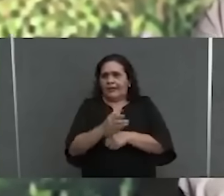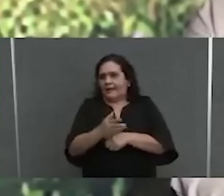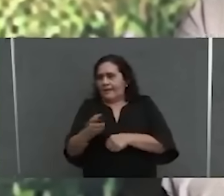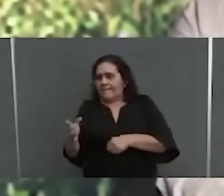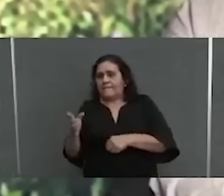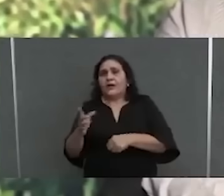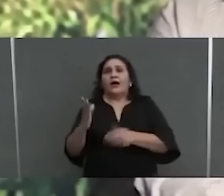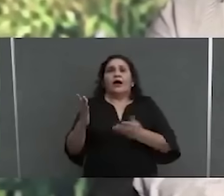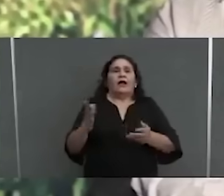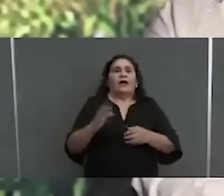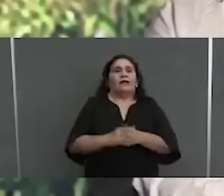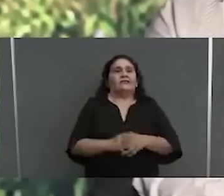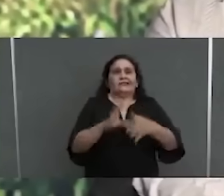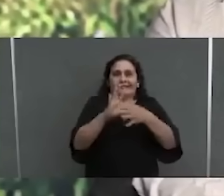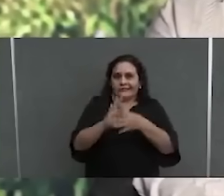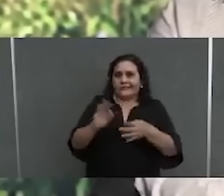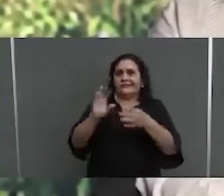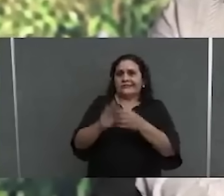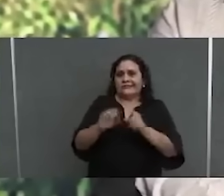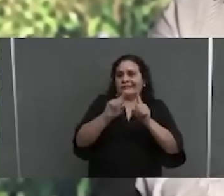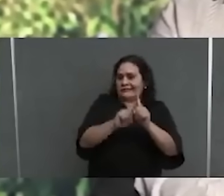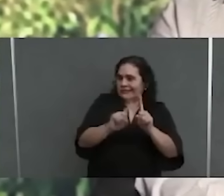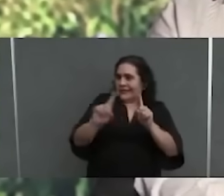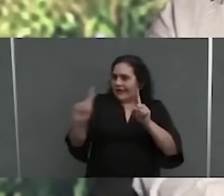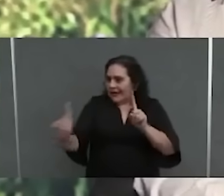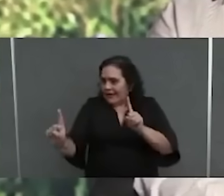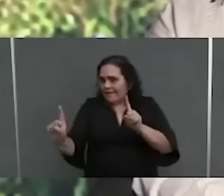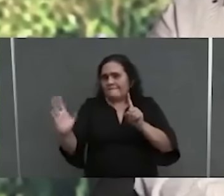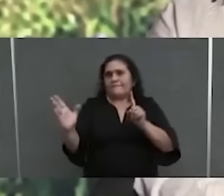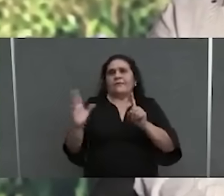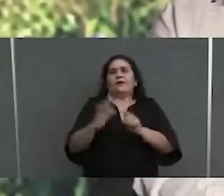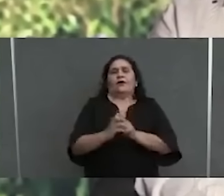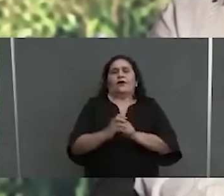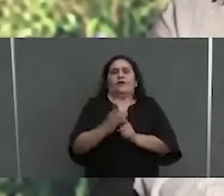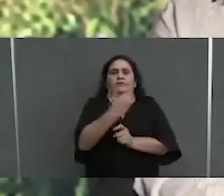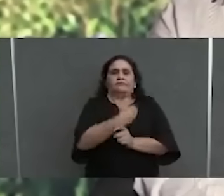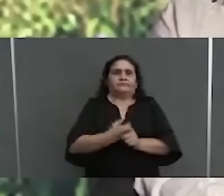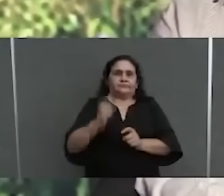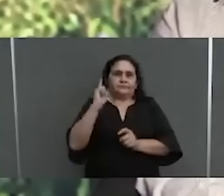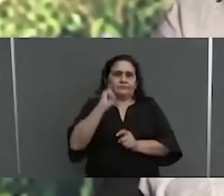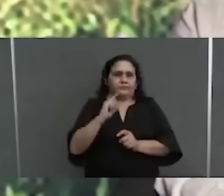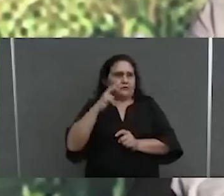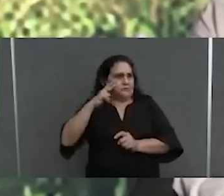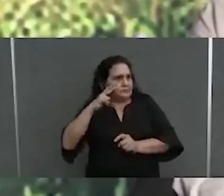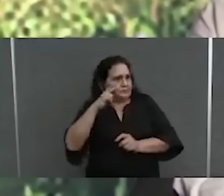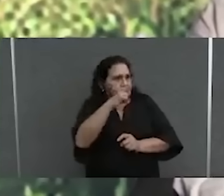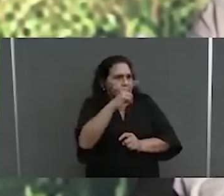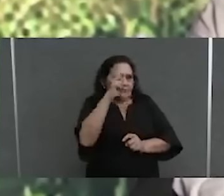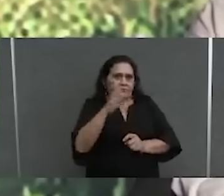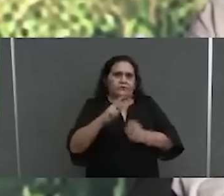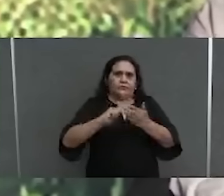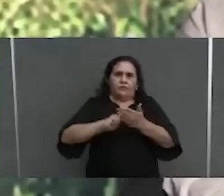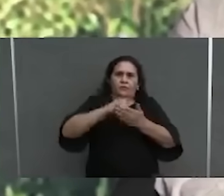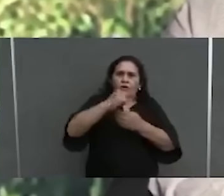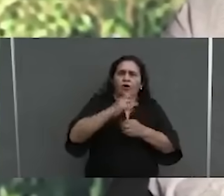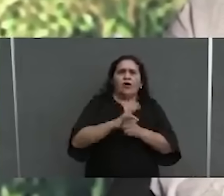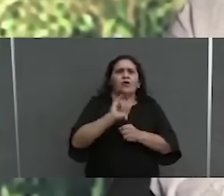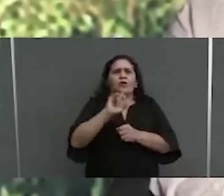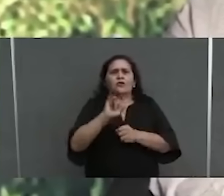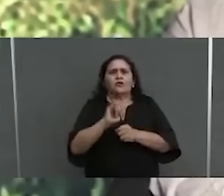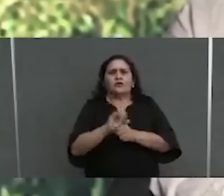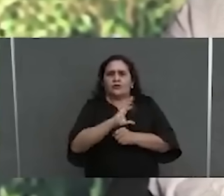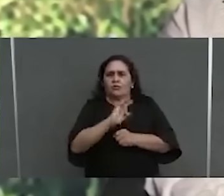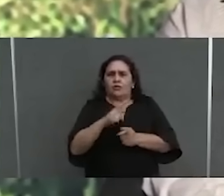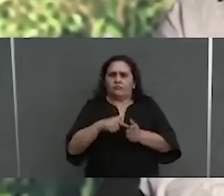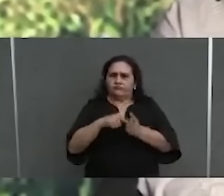para poderles explicar a detalle, decirles que estamos listos y que veamos si este proyecto lo avanzamos o lo ponemos en